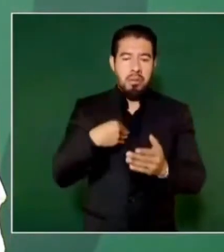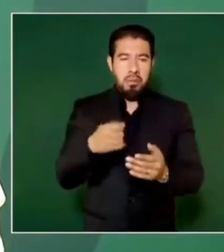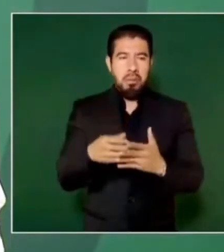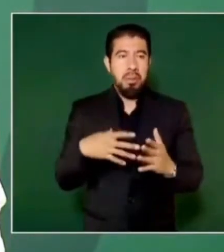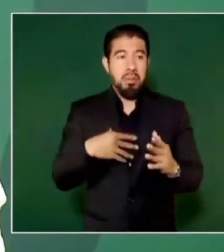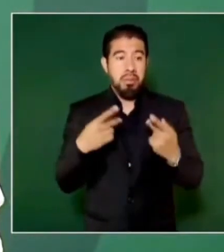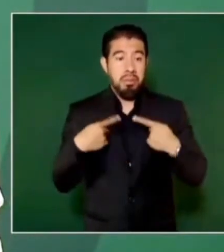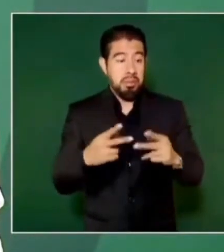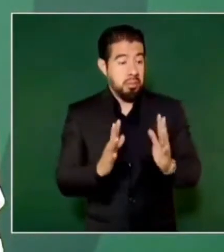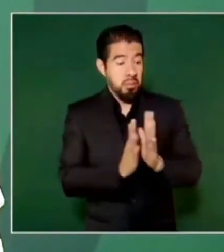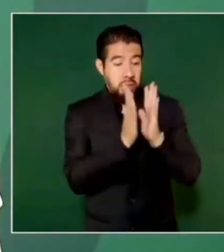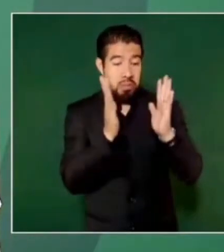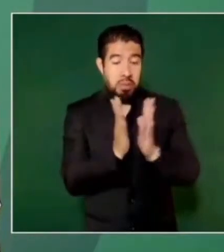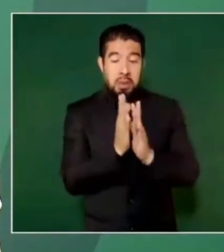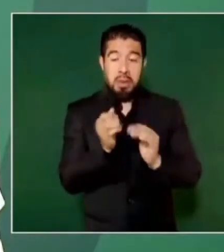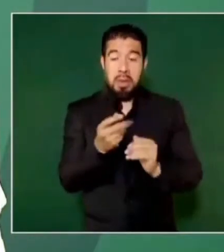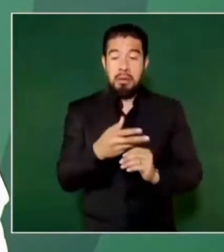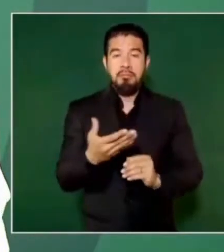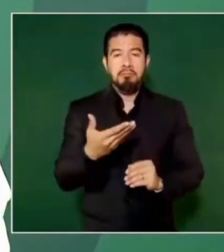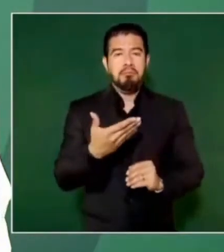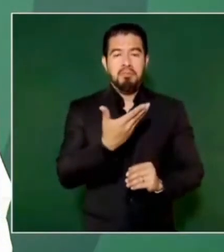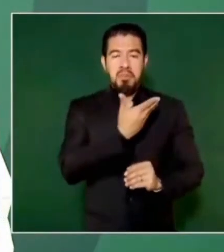por el presidencialismo,